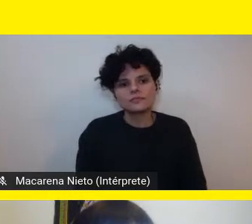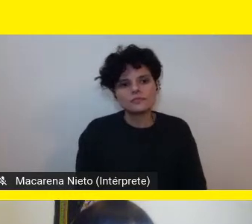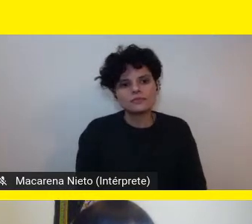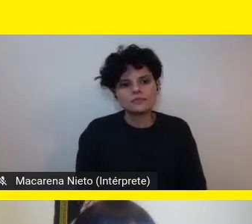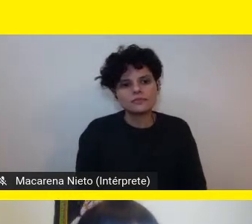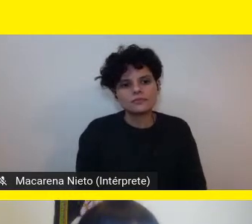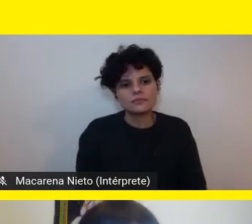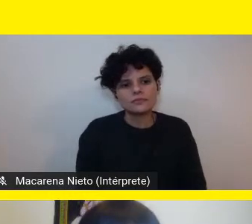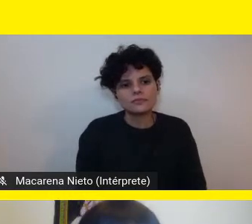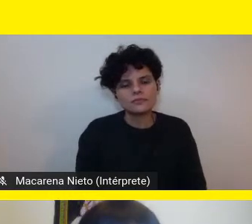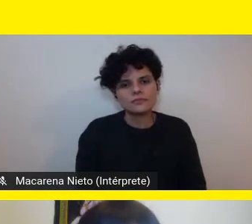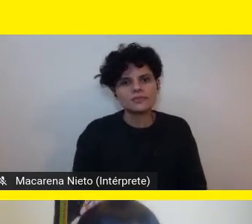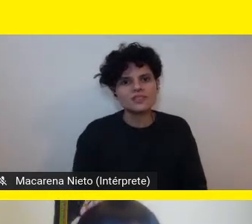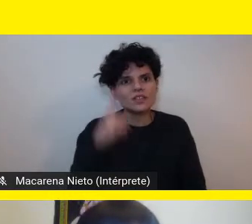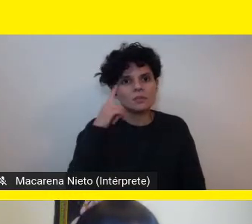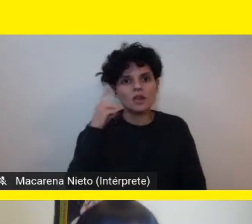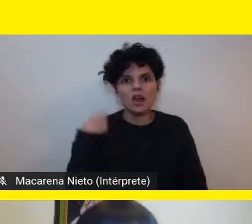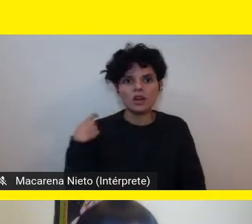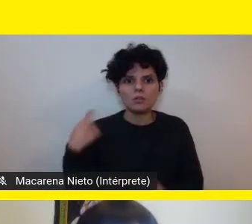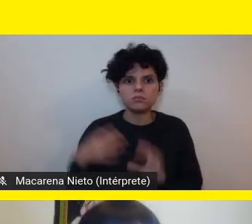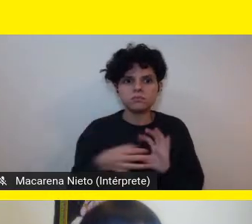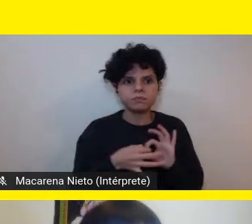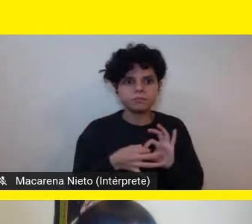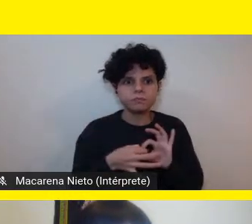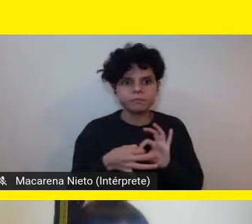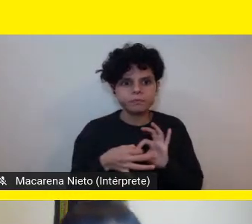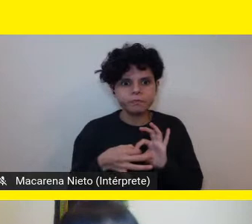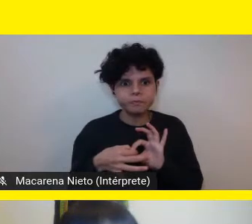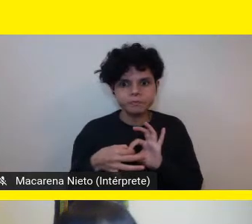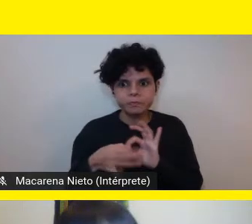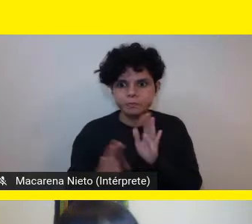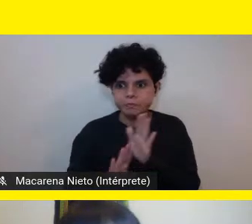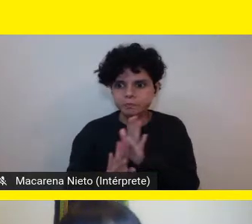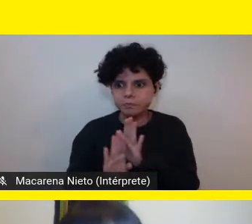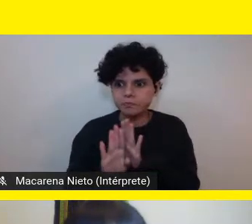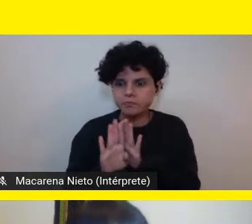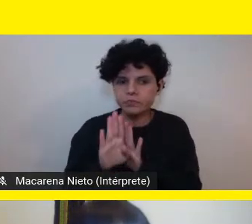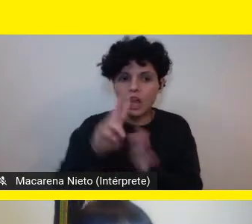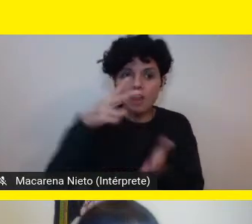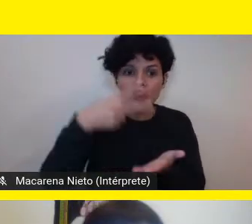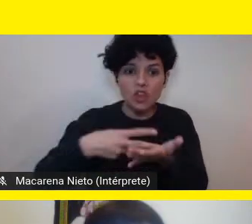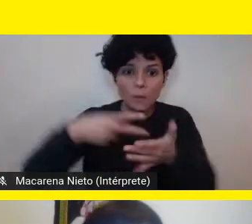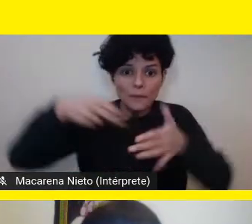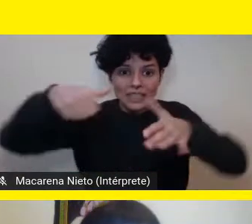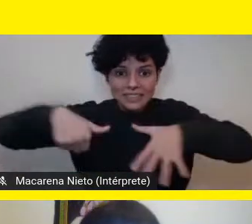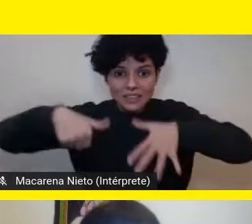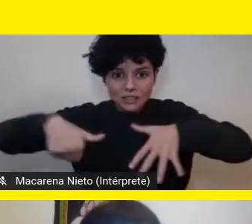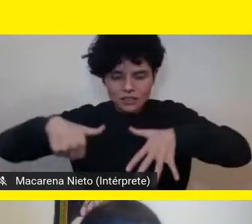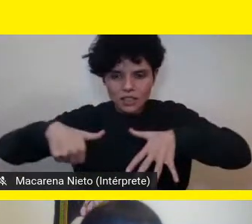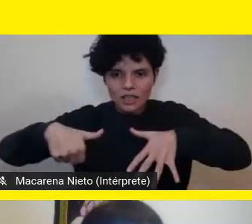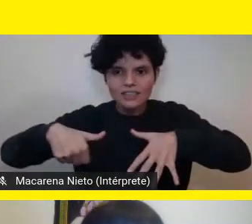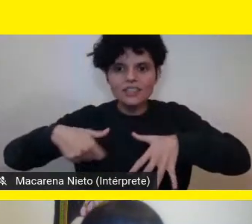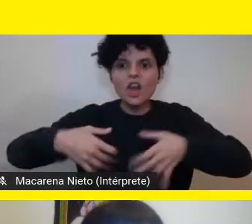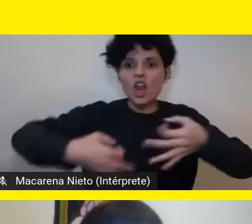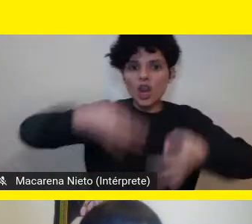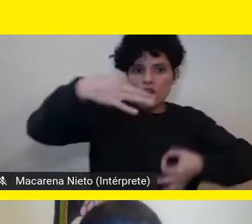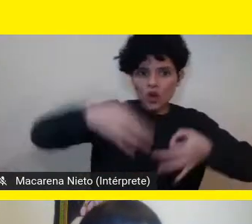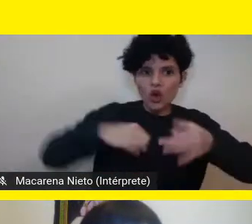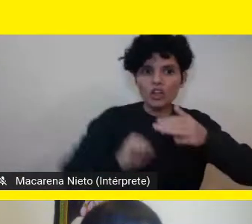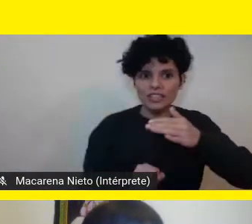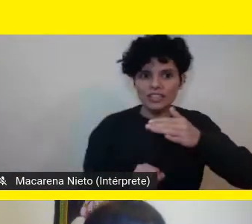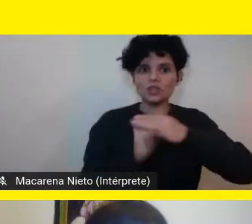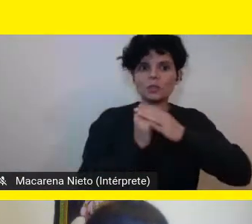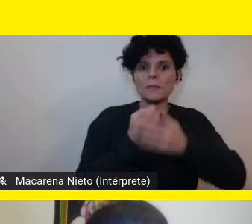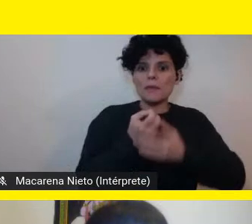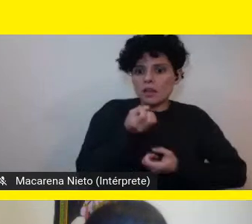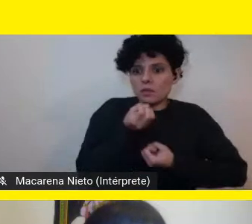al punto que en 2016, cuando la Corte Suprema finalmente se pronuncia sobre esta causa, lo que hace es decir